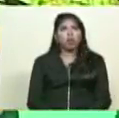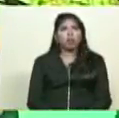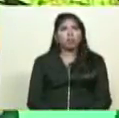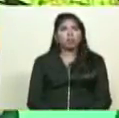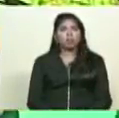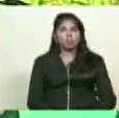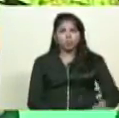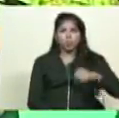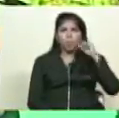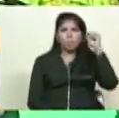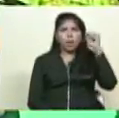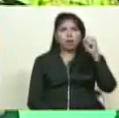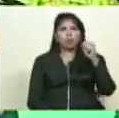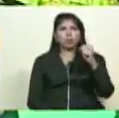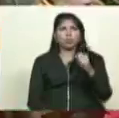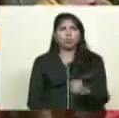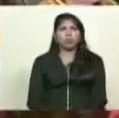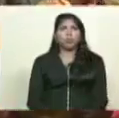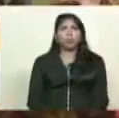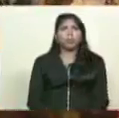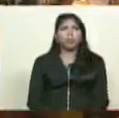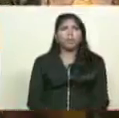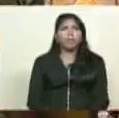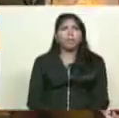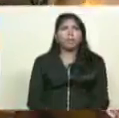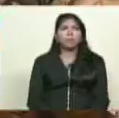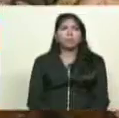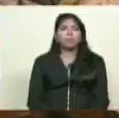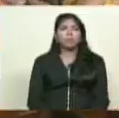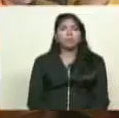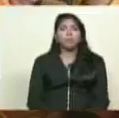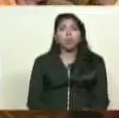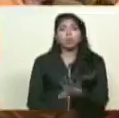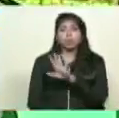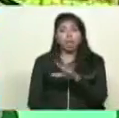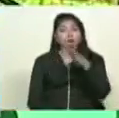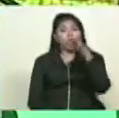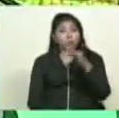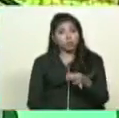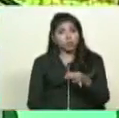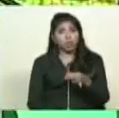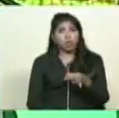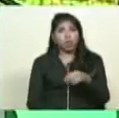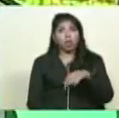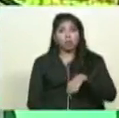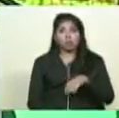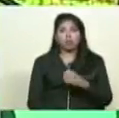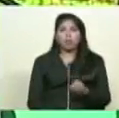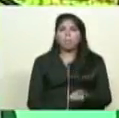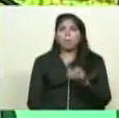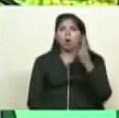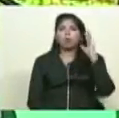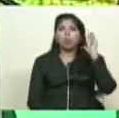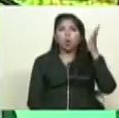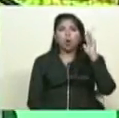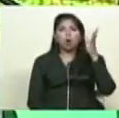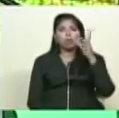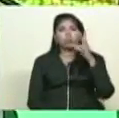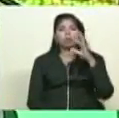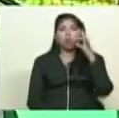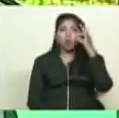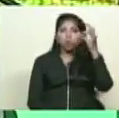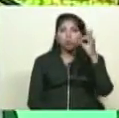¡Hasta la victoria siempre! Queda instalado oficialmente el Congreso Nacional de los